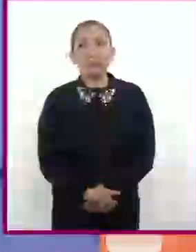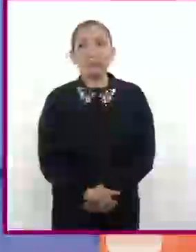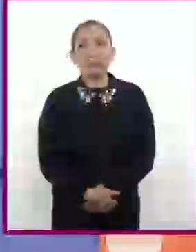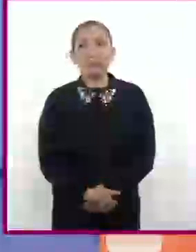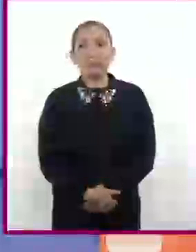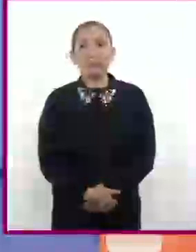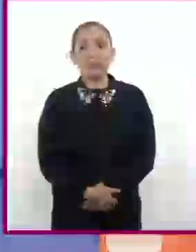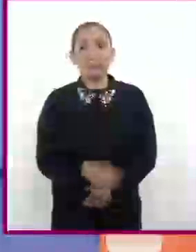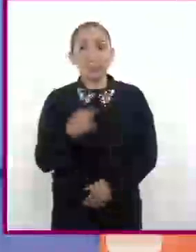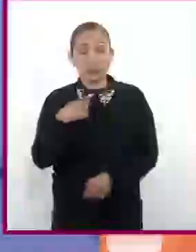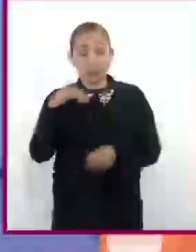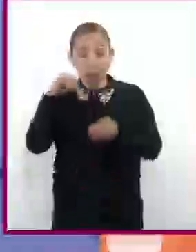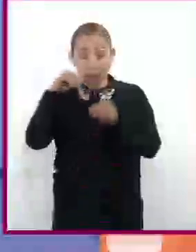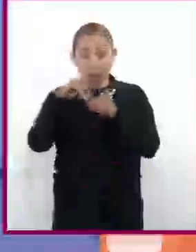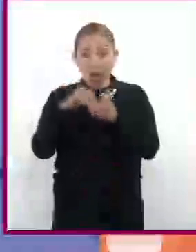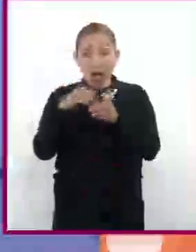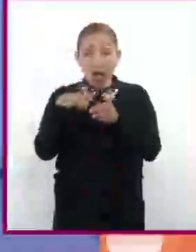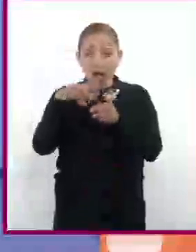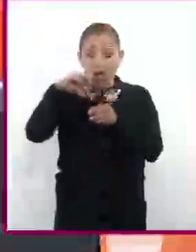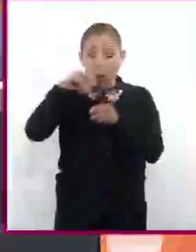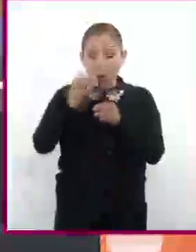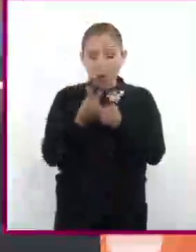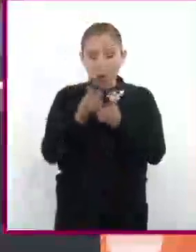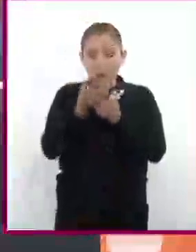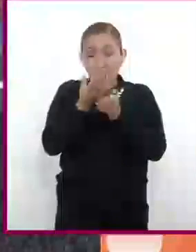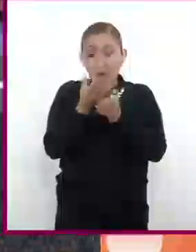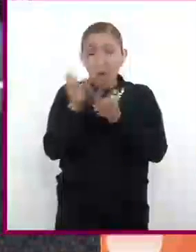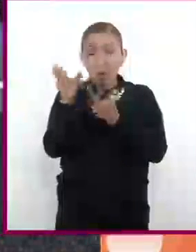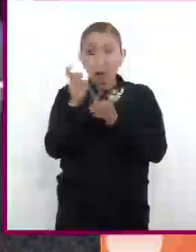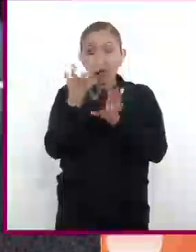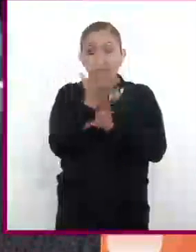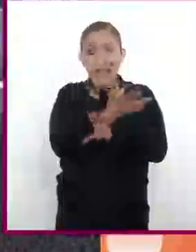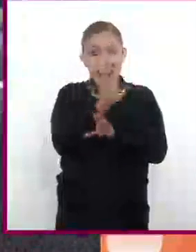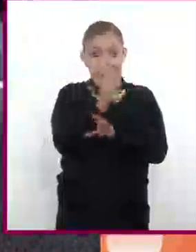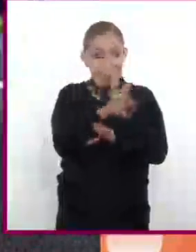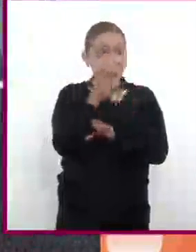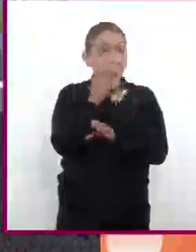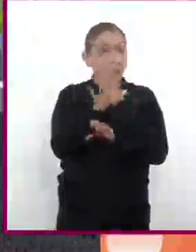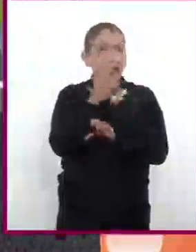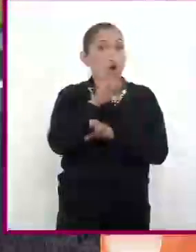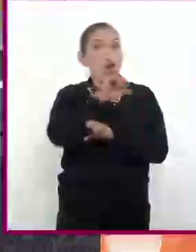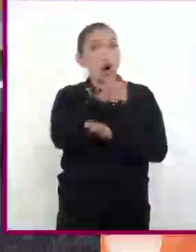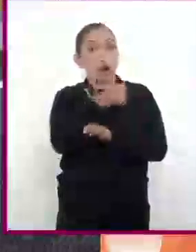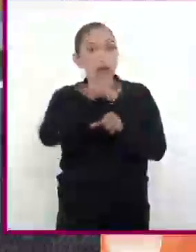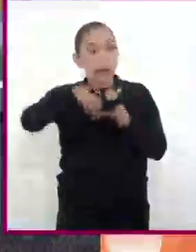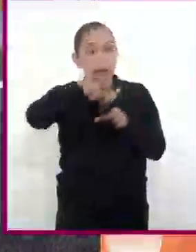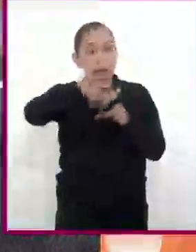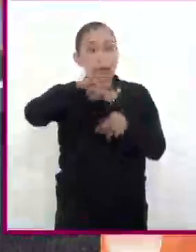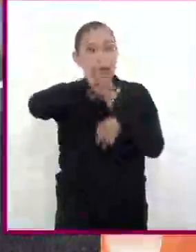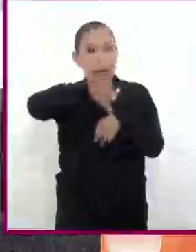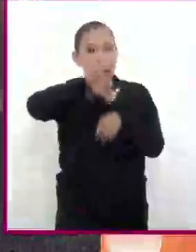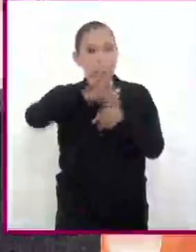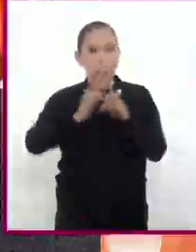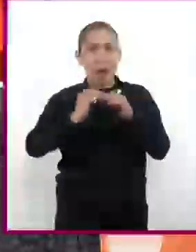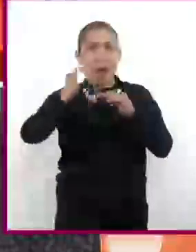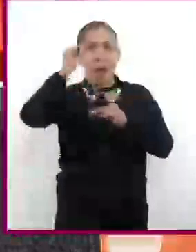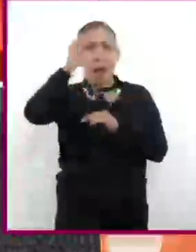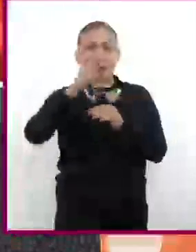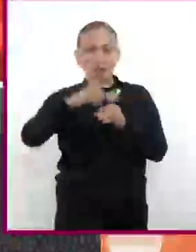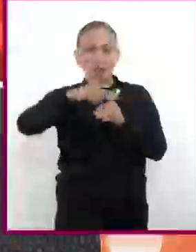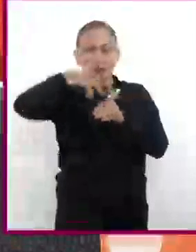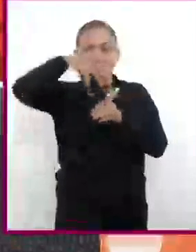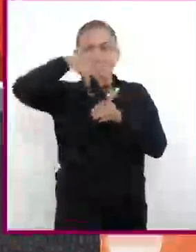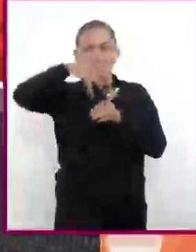El foco prende con mucha menor intensidad que cuando se realizó este experimento con una disolución de sal, por ejemplo.